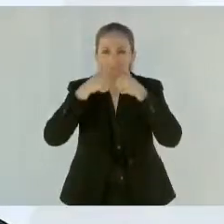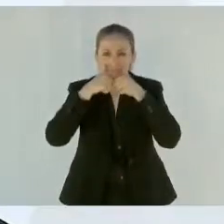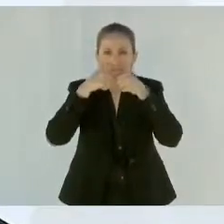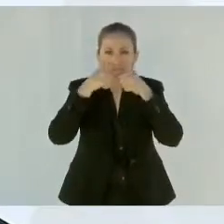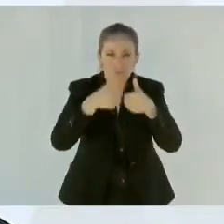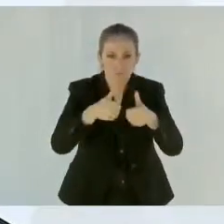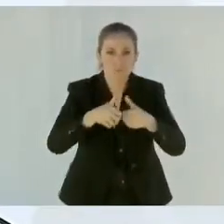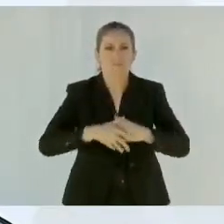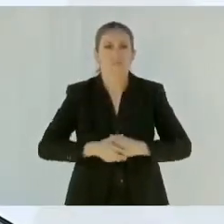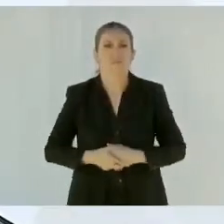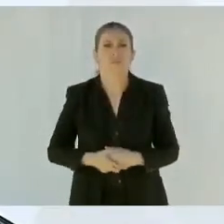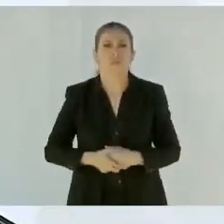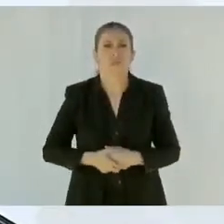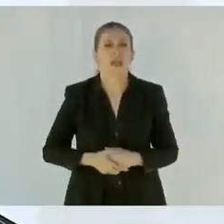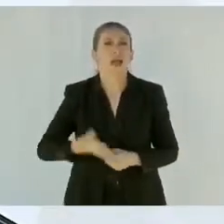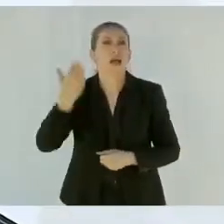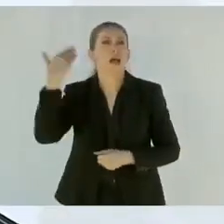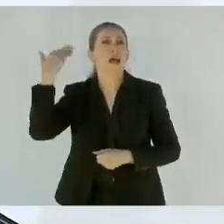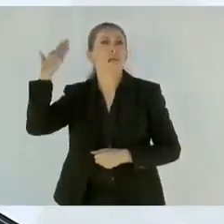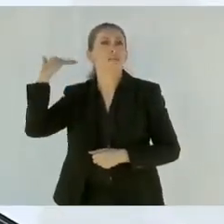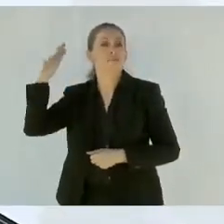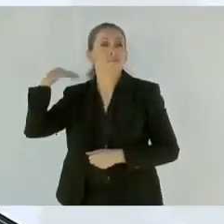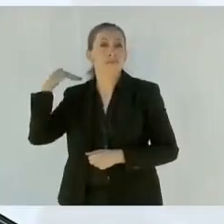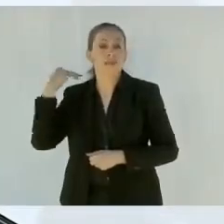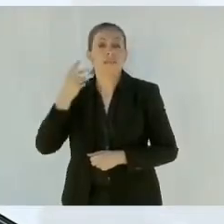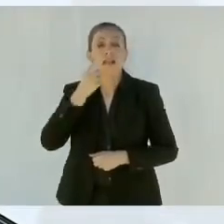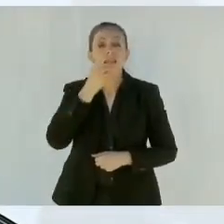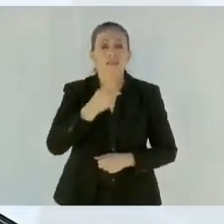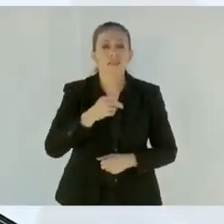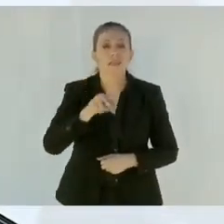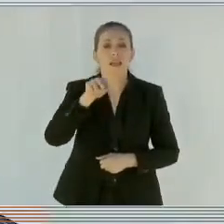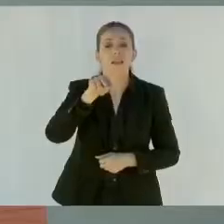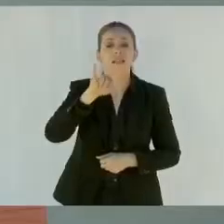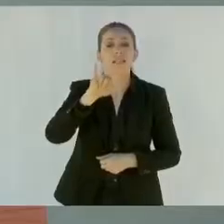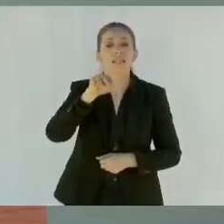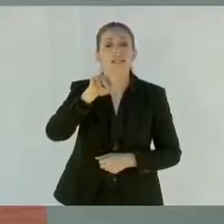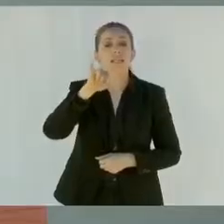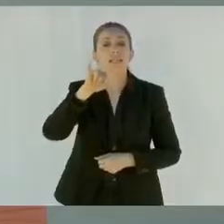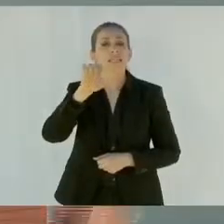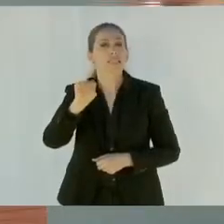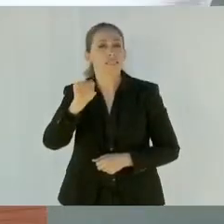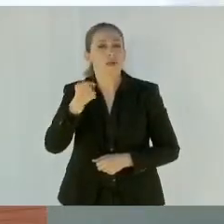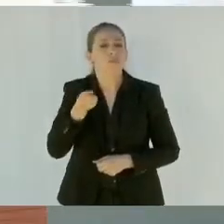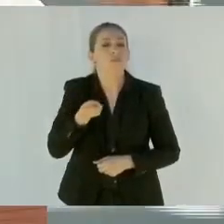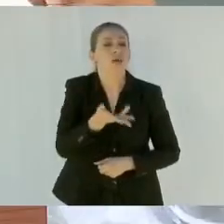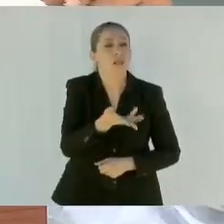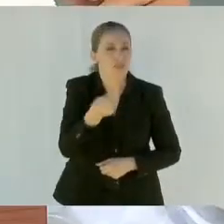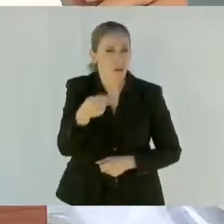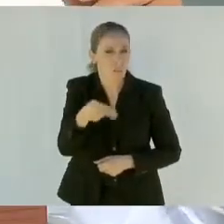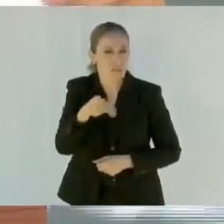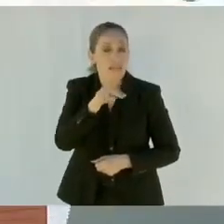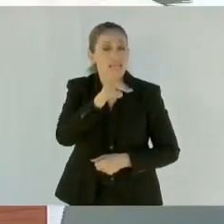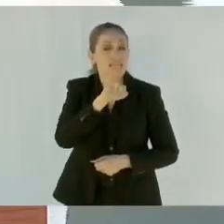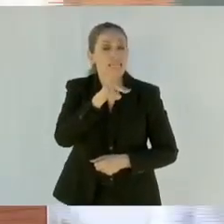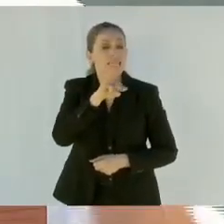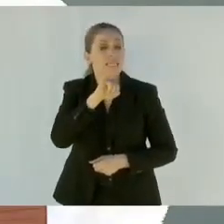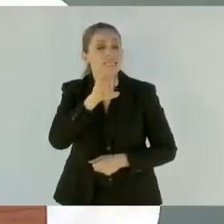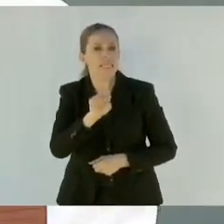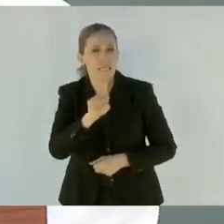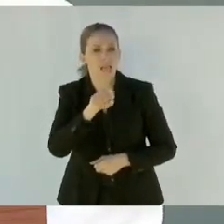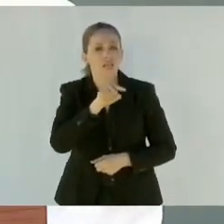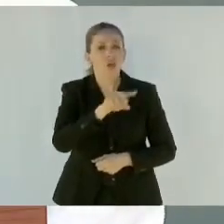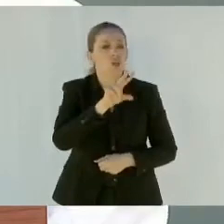fue etiquetarlos, llamarles de manera despectiva ninis, que ni estudian ni trabajan y